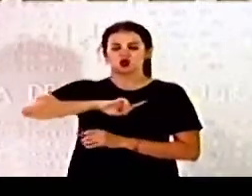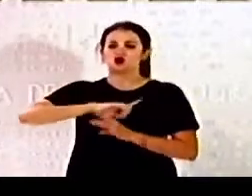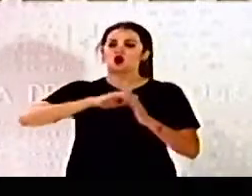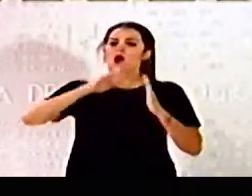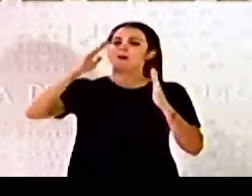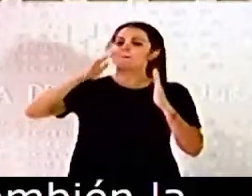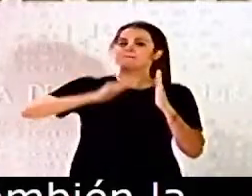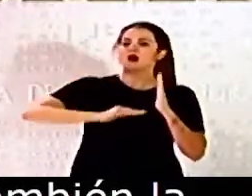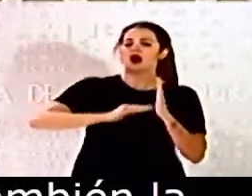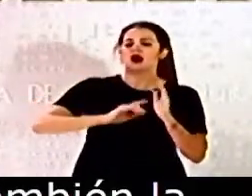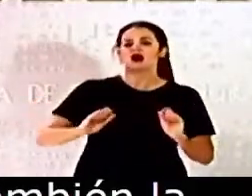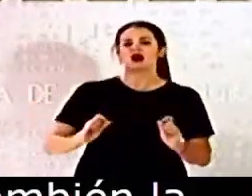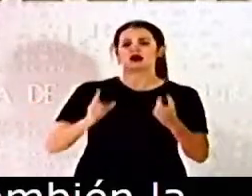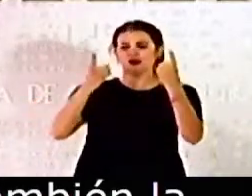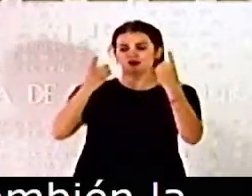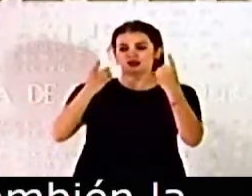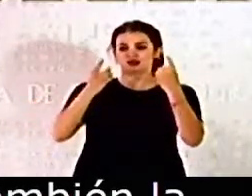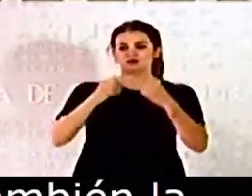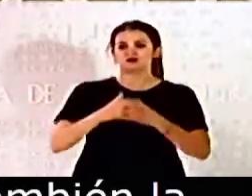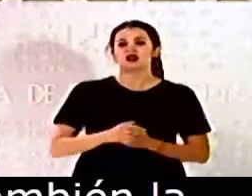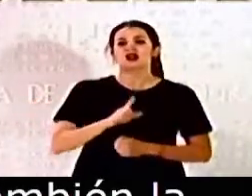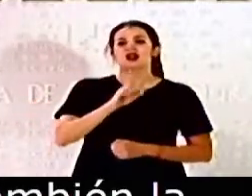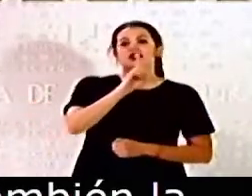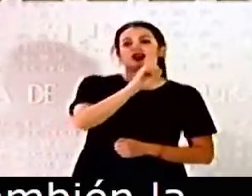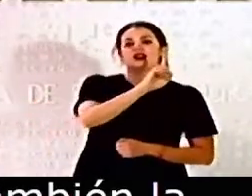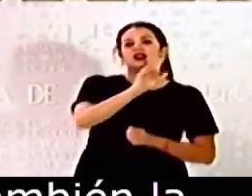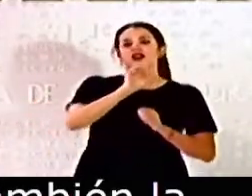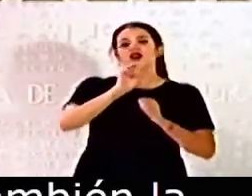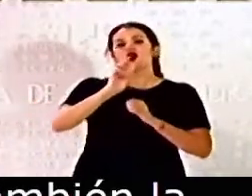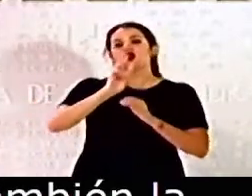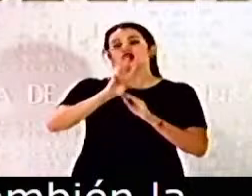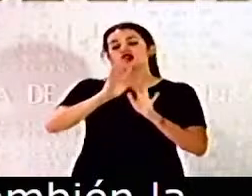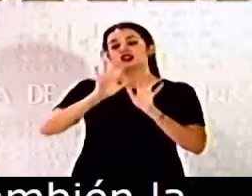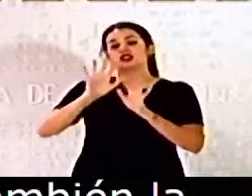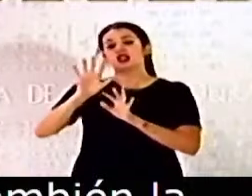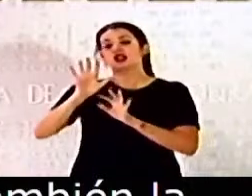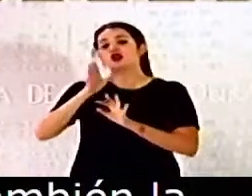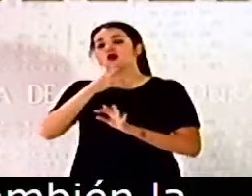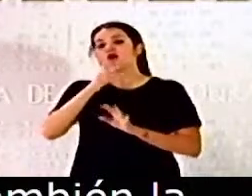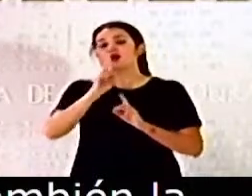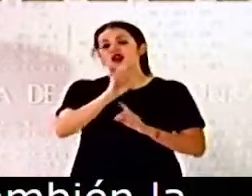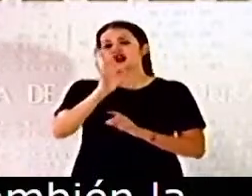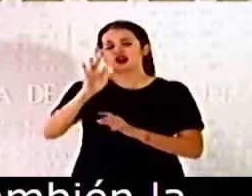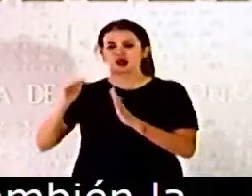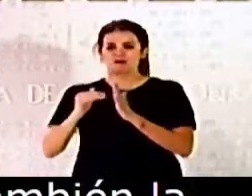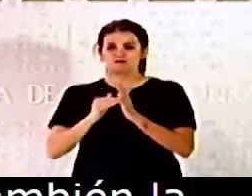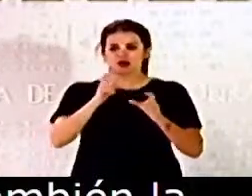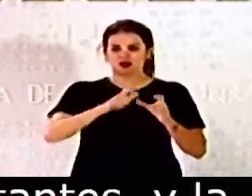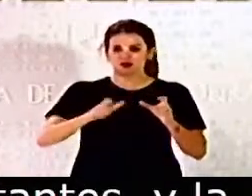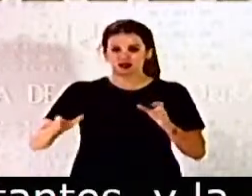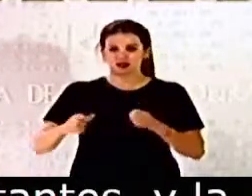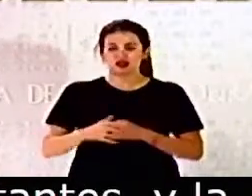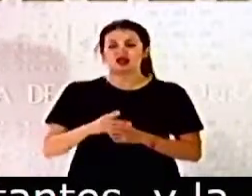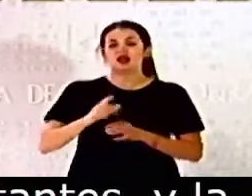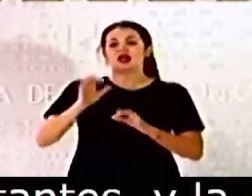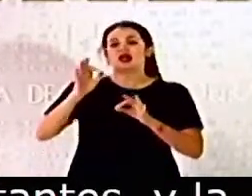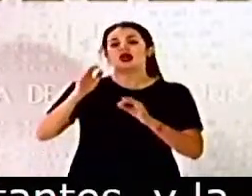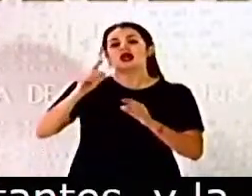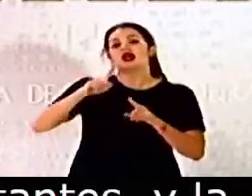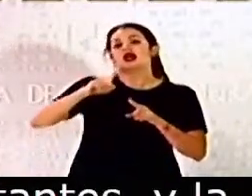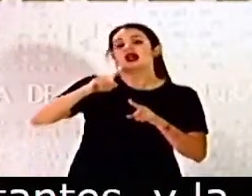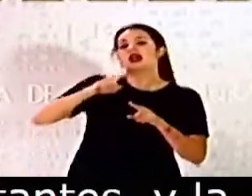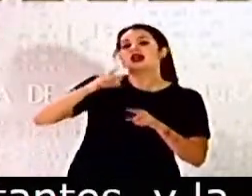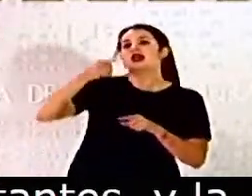en un 0,85 por 100.000 habitantes y la media del país está en un 3,23